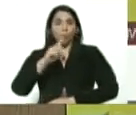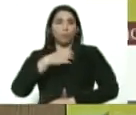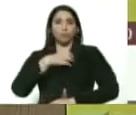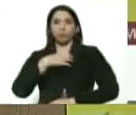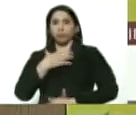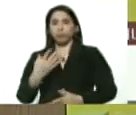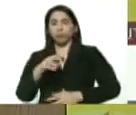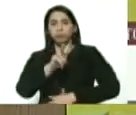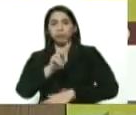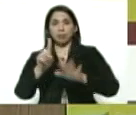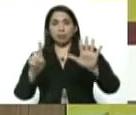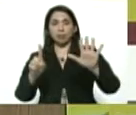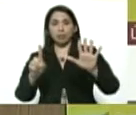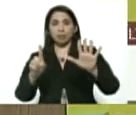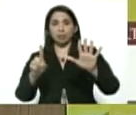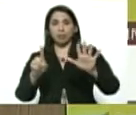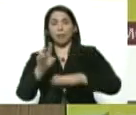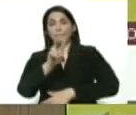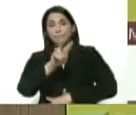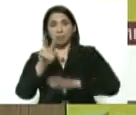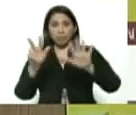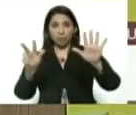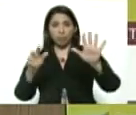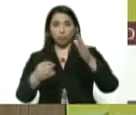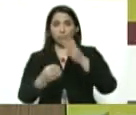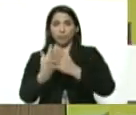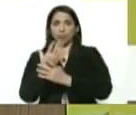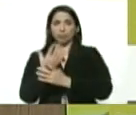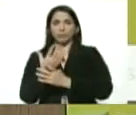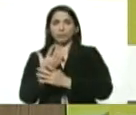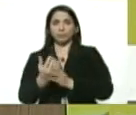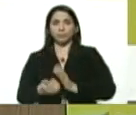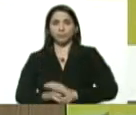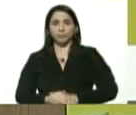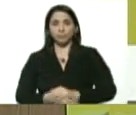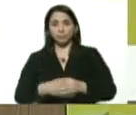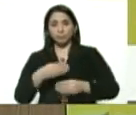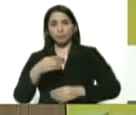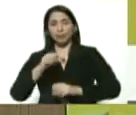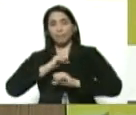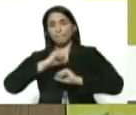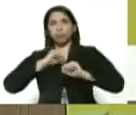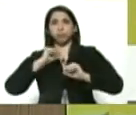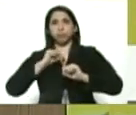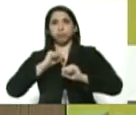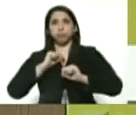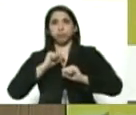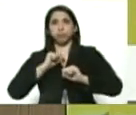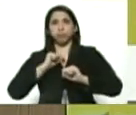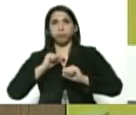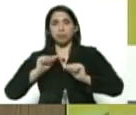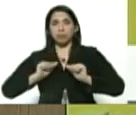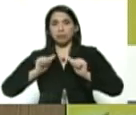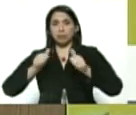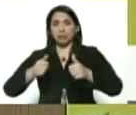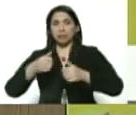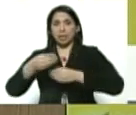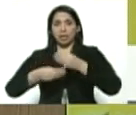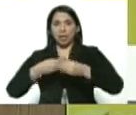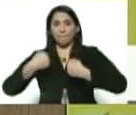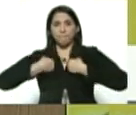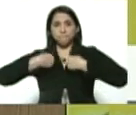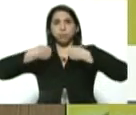de mayo perdón el 28 de mayo y hace un paro cardiorrespiratorio se iniciaron maniobras de